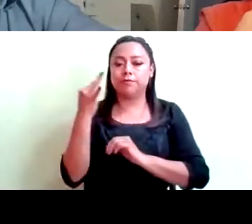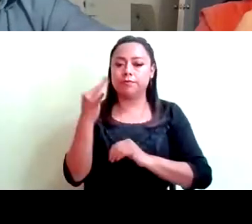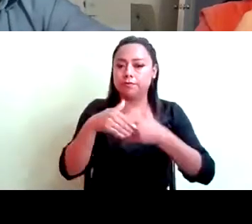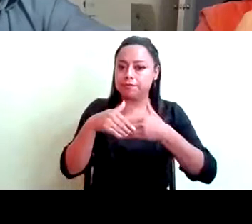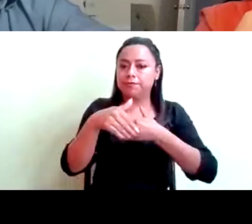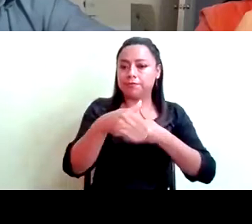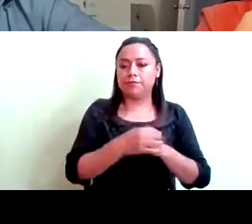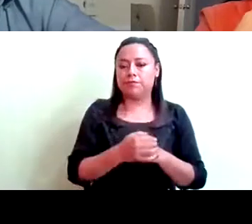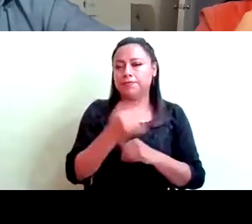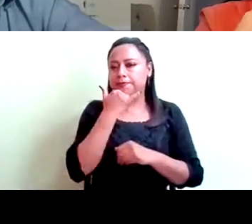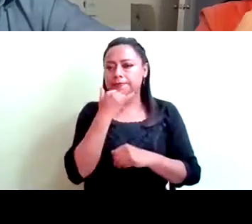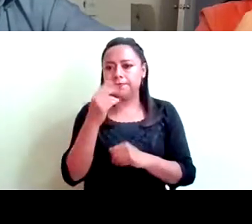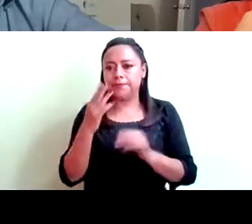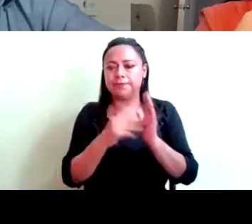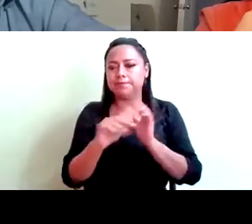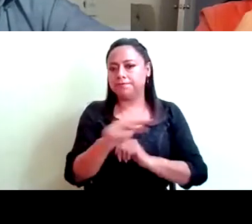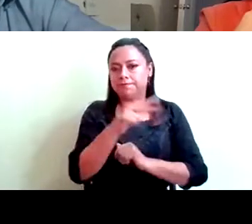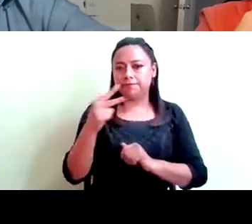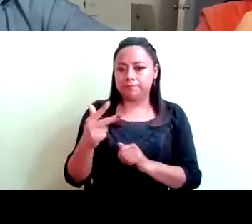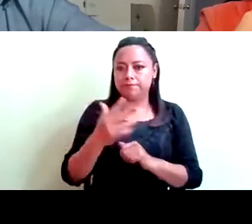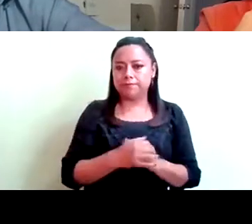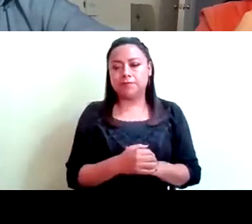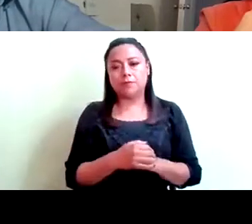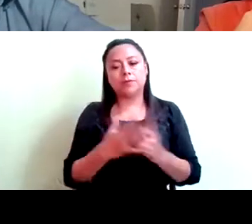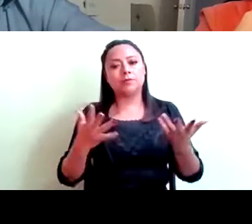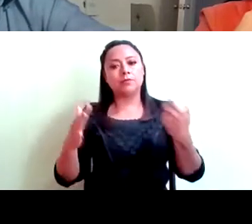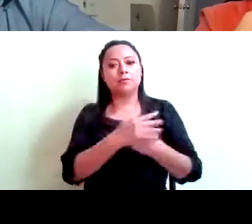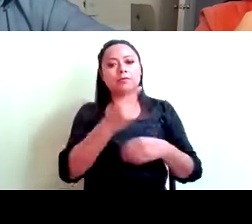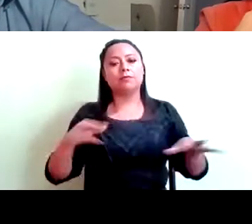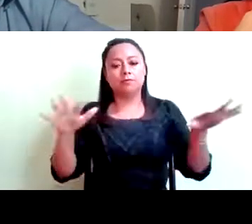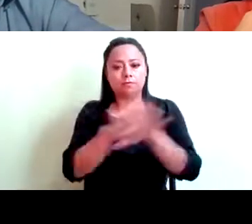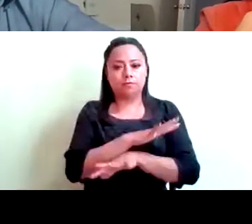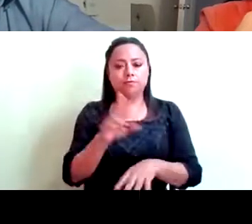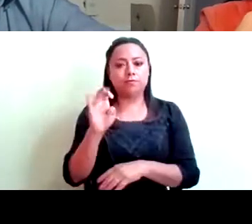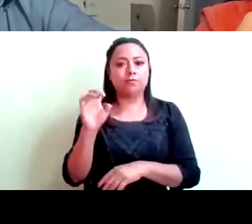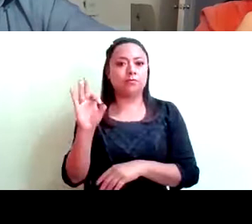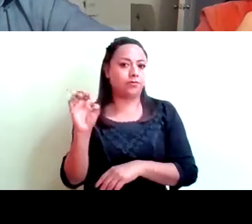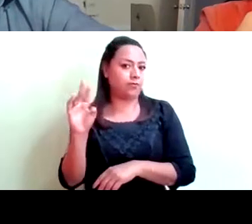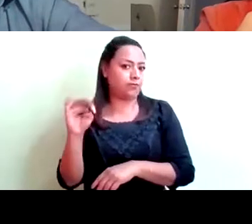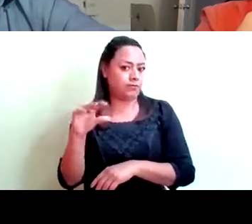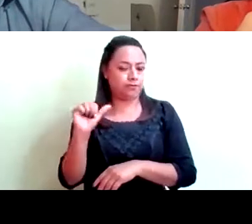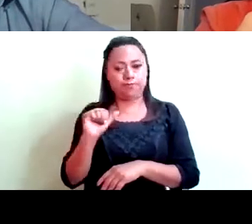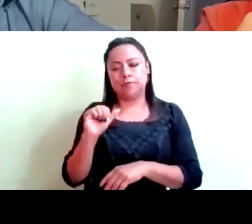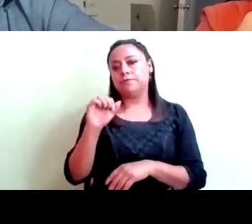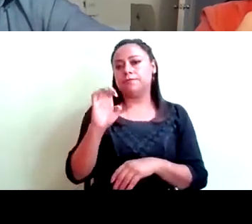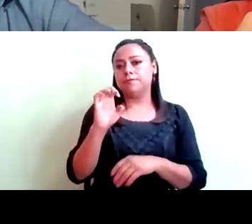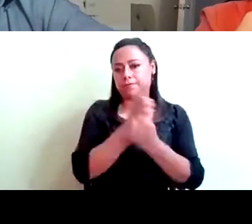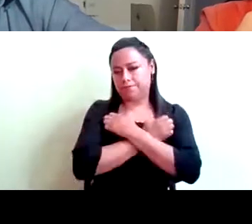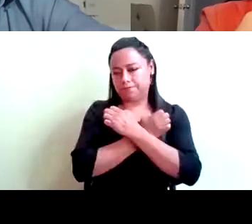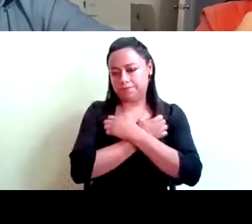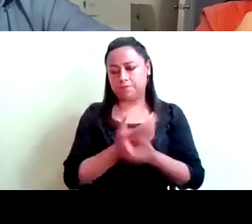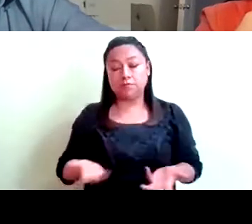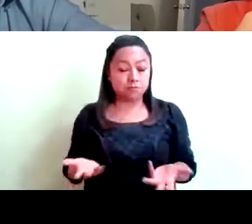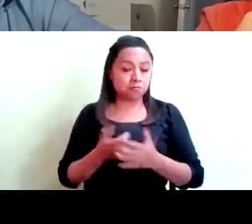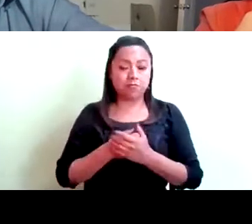del 2013, con esta andanada derivada de la reforma educativa, bueno, pues se pretendía